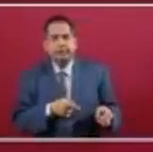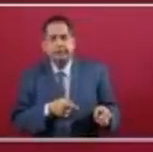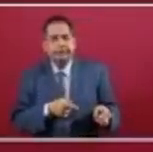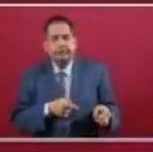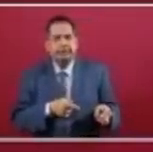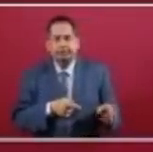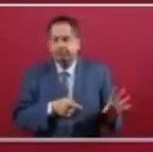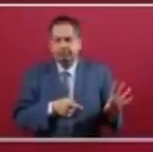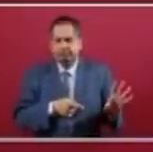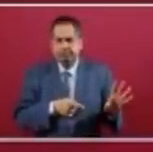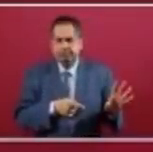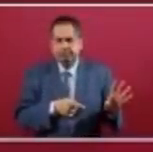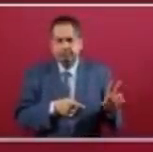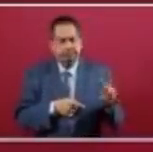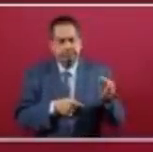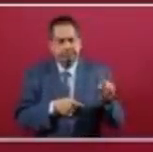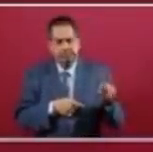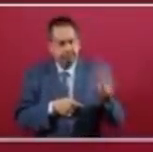no